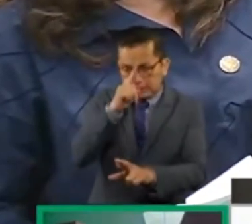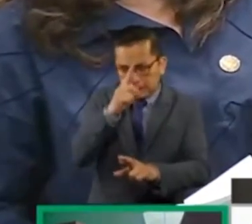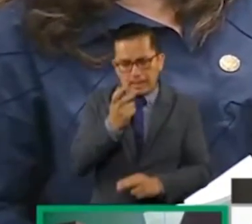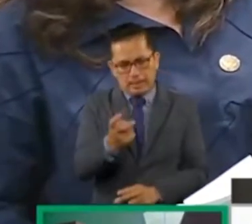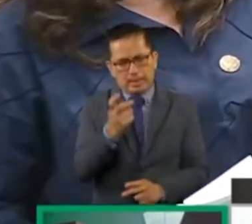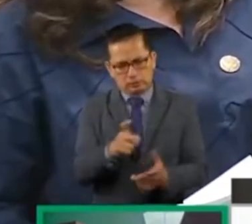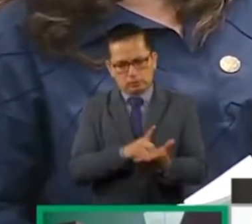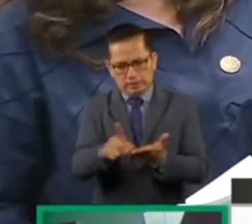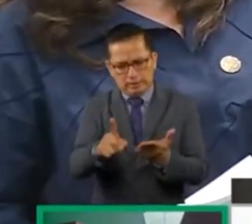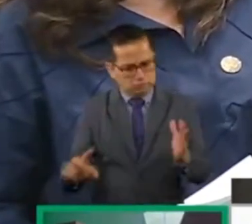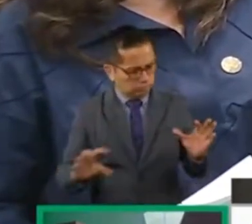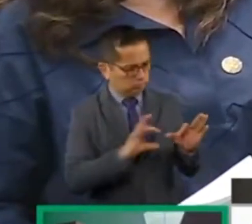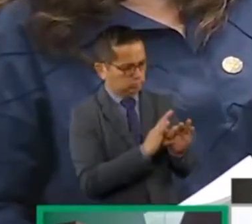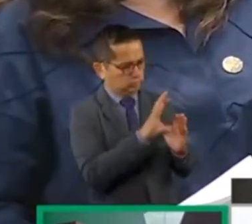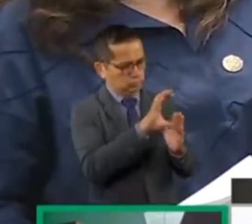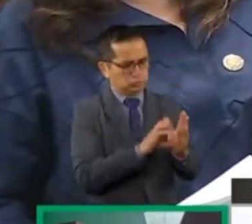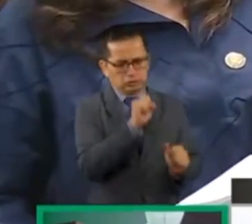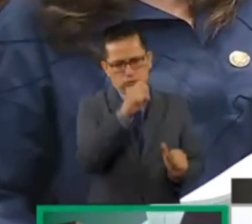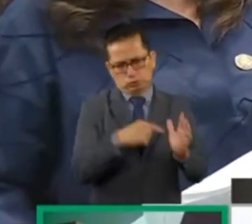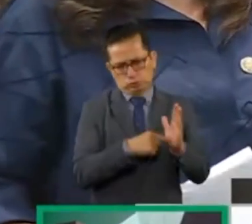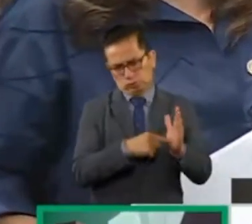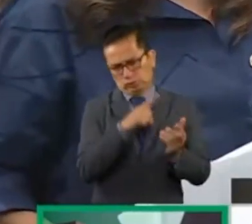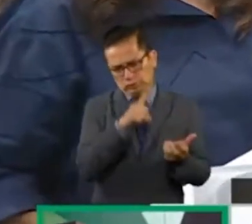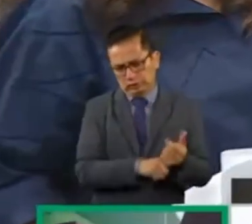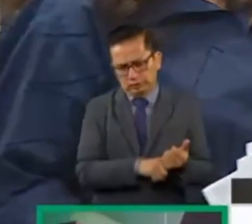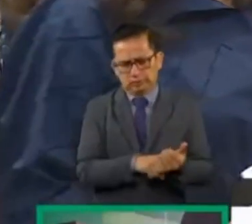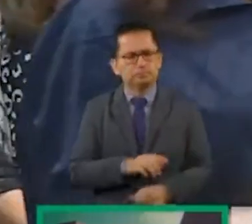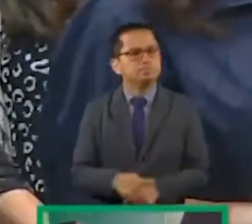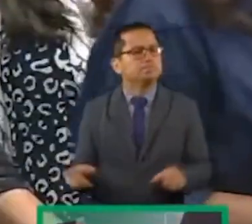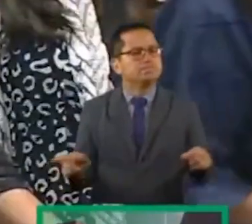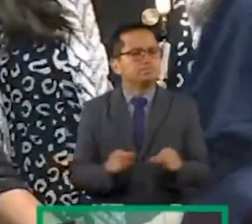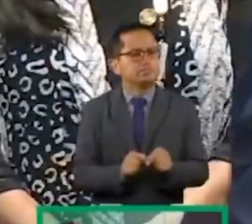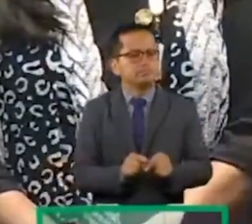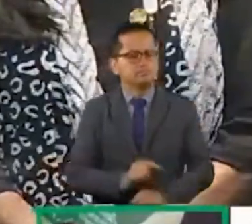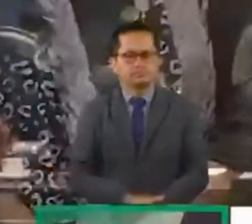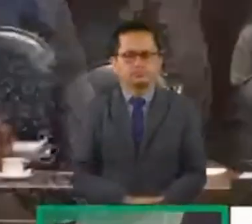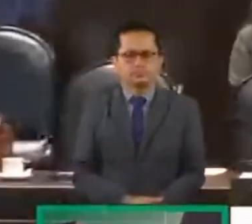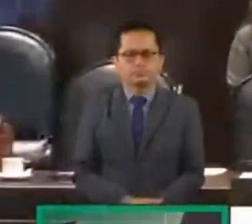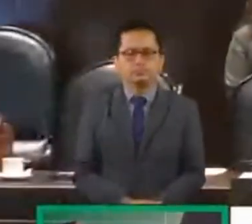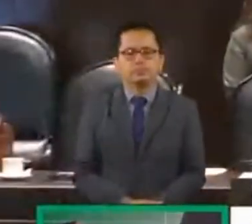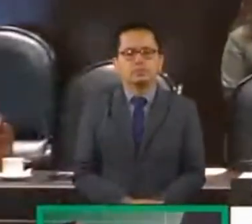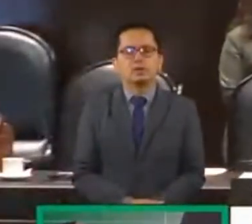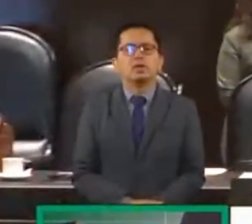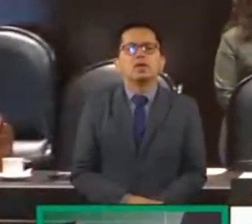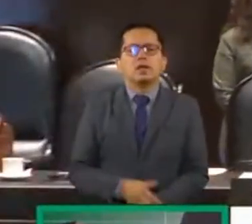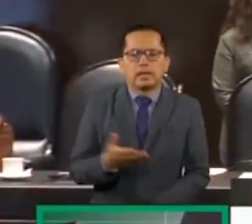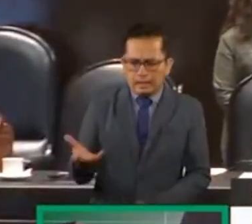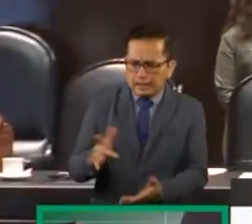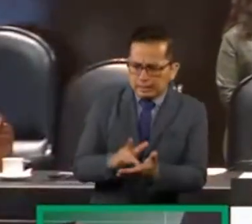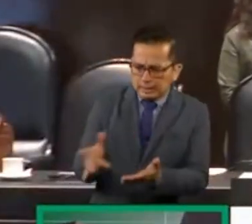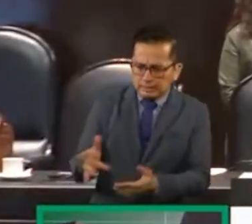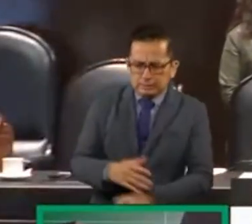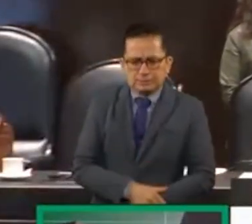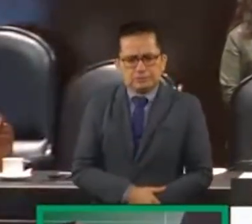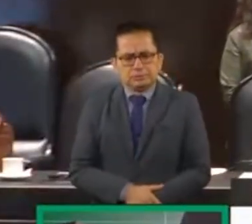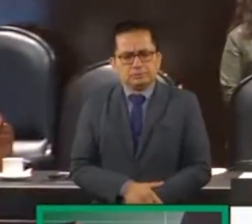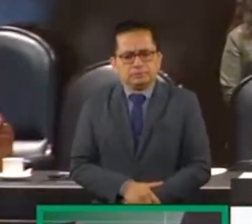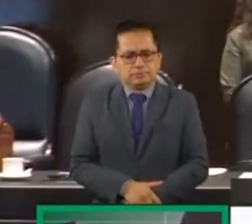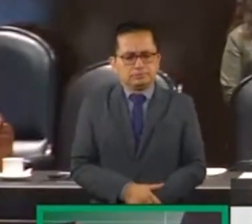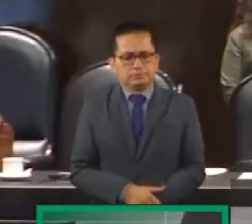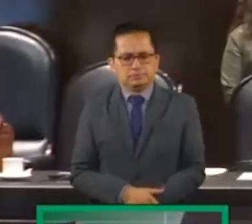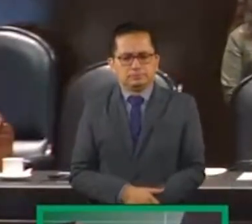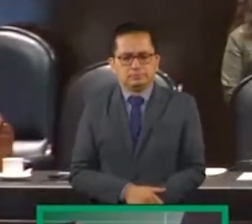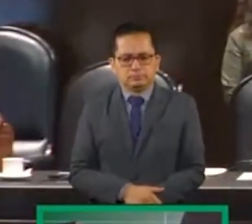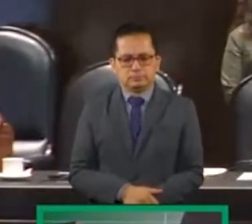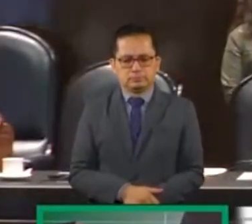reconocidos en esta Constitución. ¿Es cuánto? Gracias, secretaria. Y sí, la